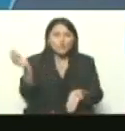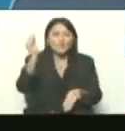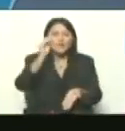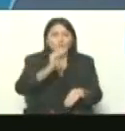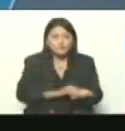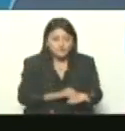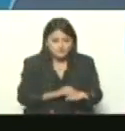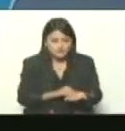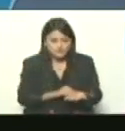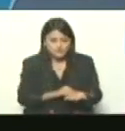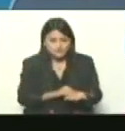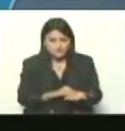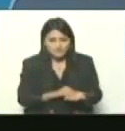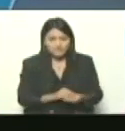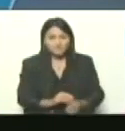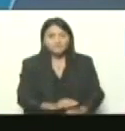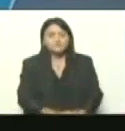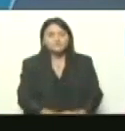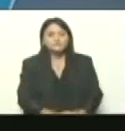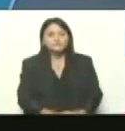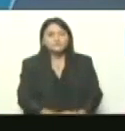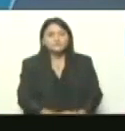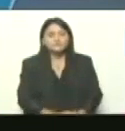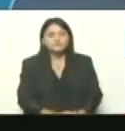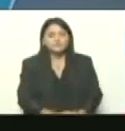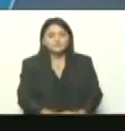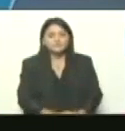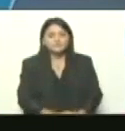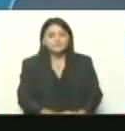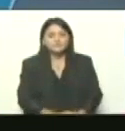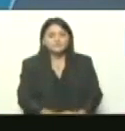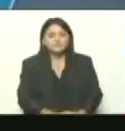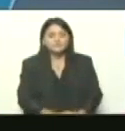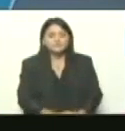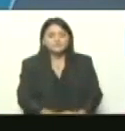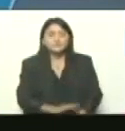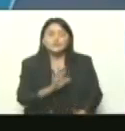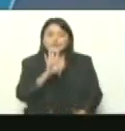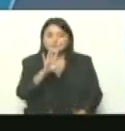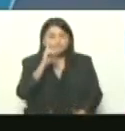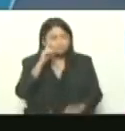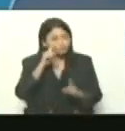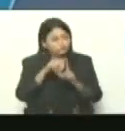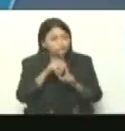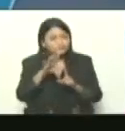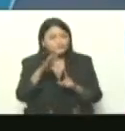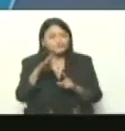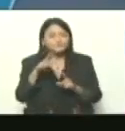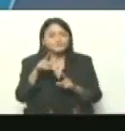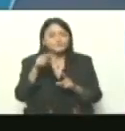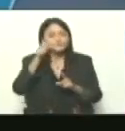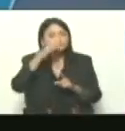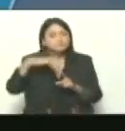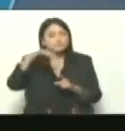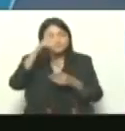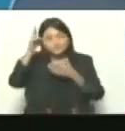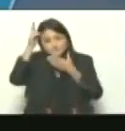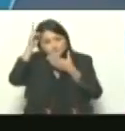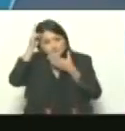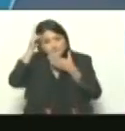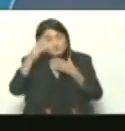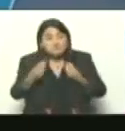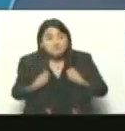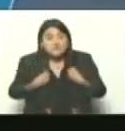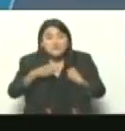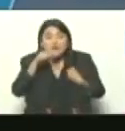¿Apoyados en qué? En el poder divino, espiritual y ancestral de los pueblos indígenas que viven en el Amazonas.